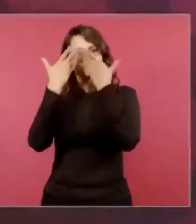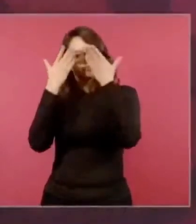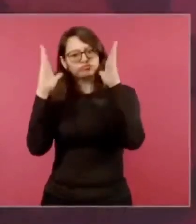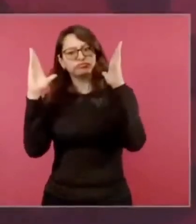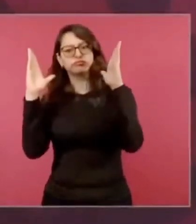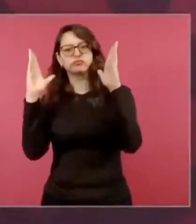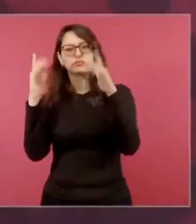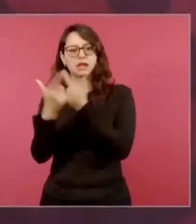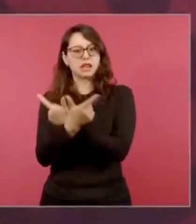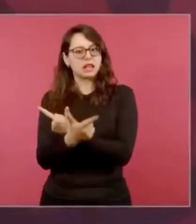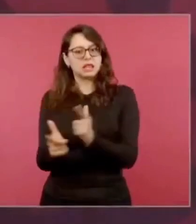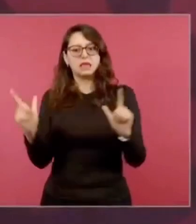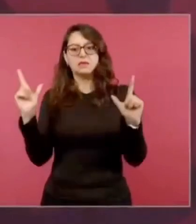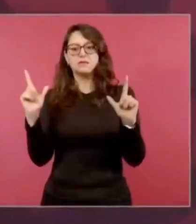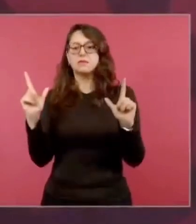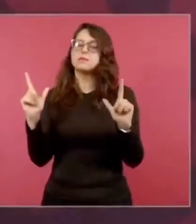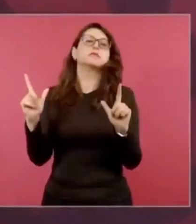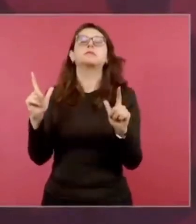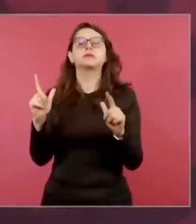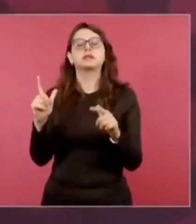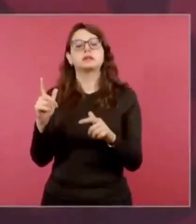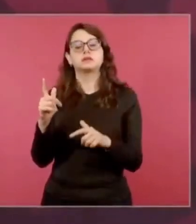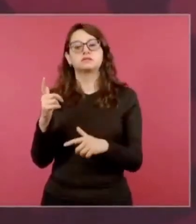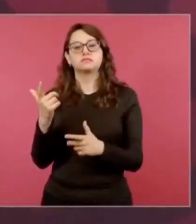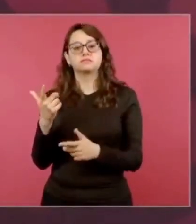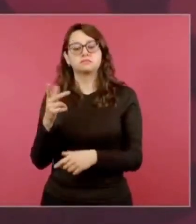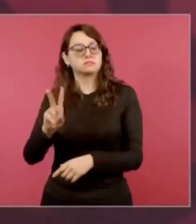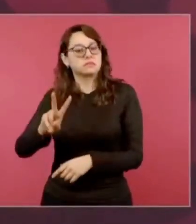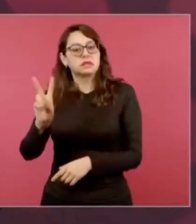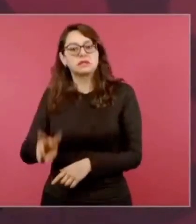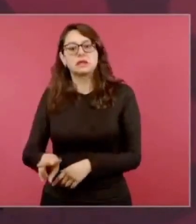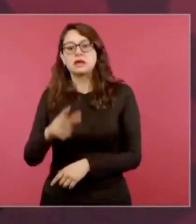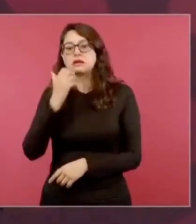libertarios, un demócrata